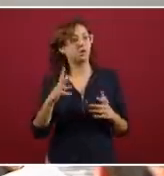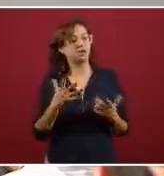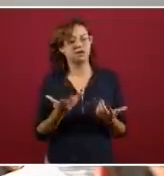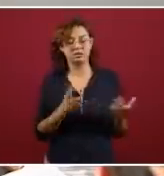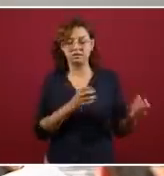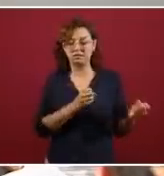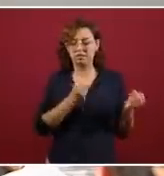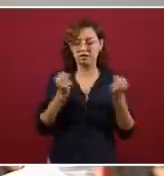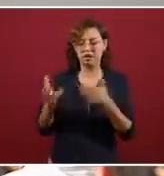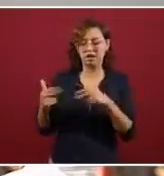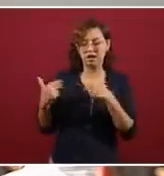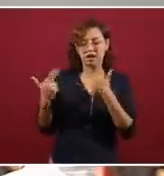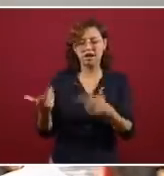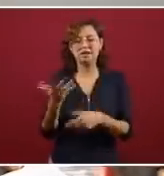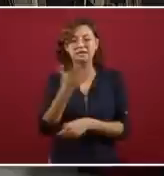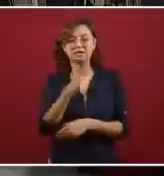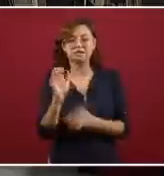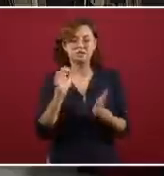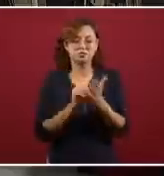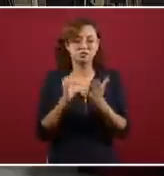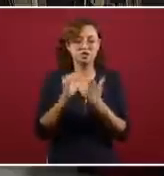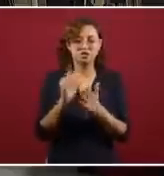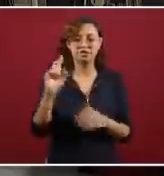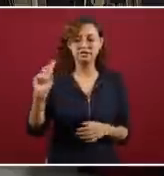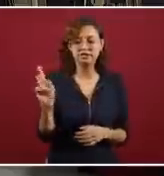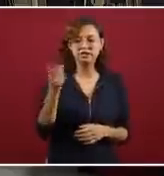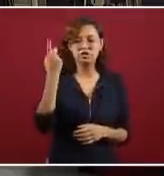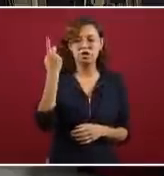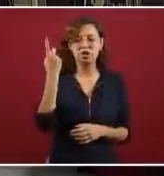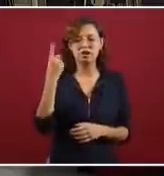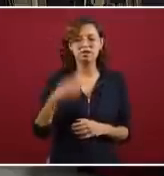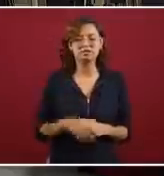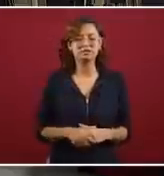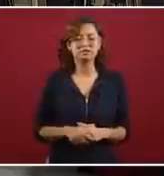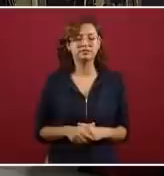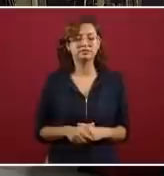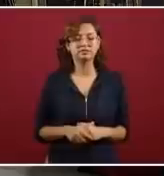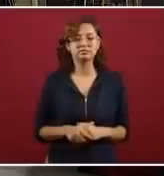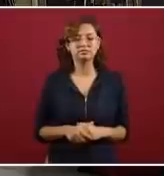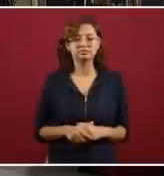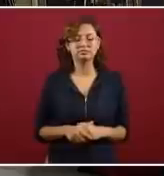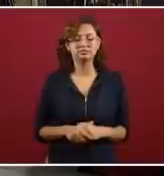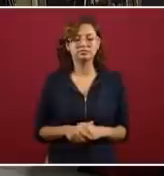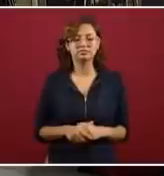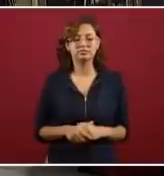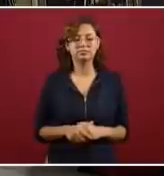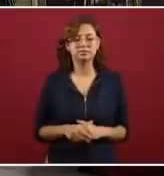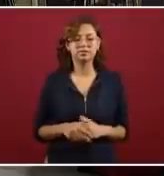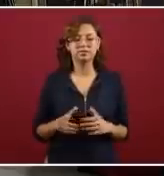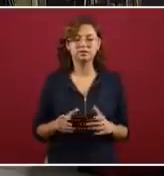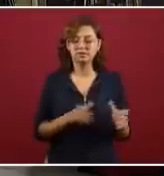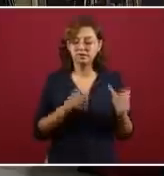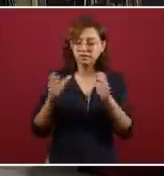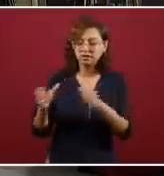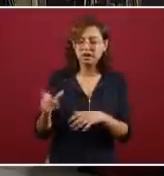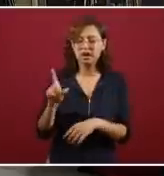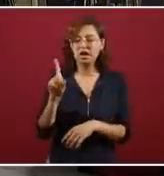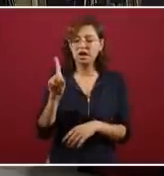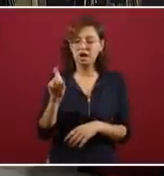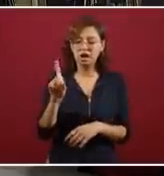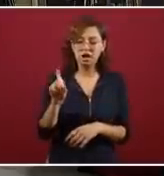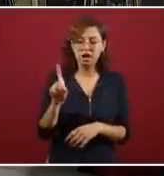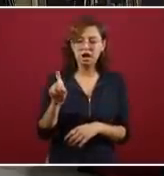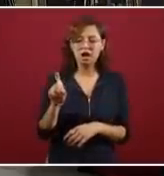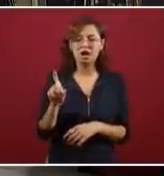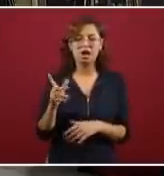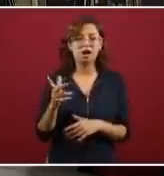500 millones de dólares, ¿no? 500 millones de dólares, sí, sí. Para el agua y para… Es